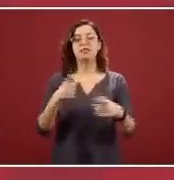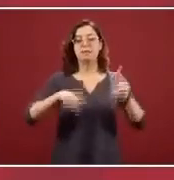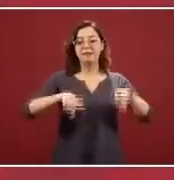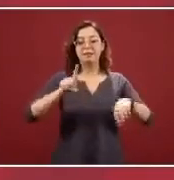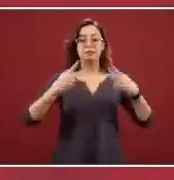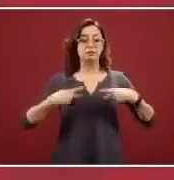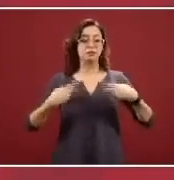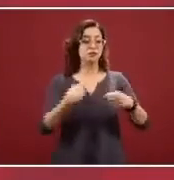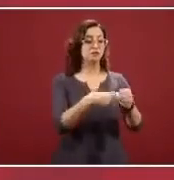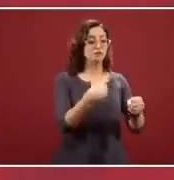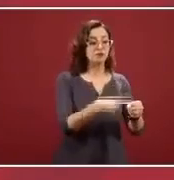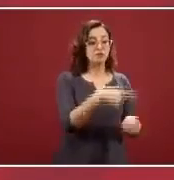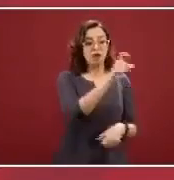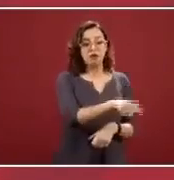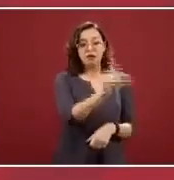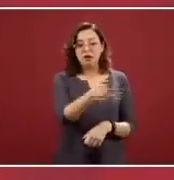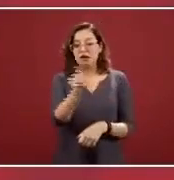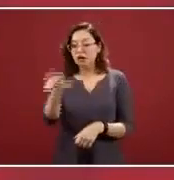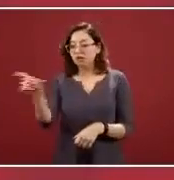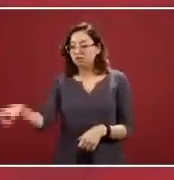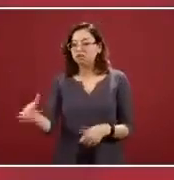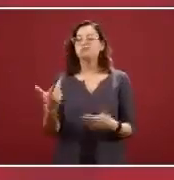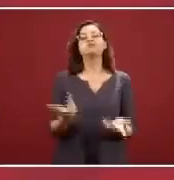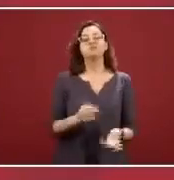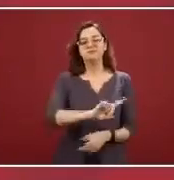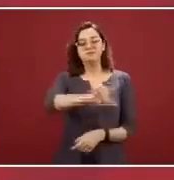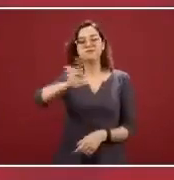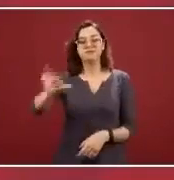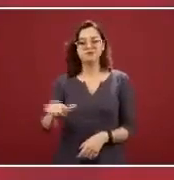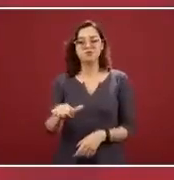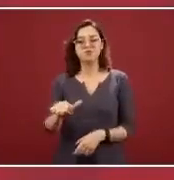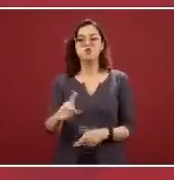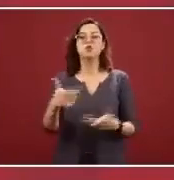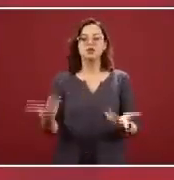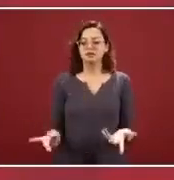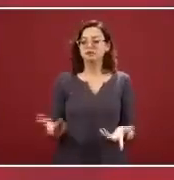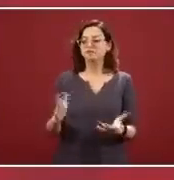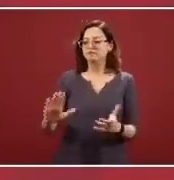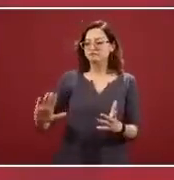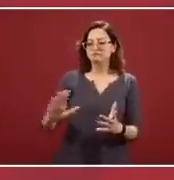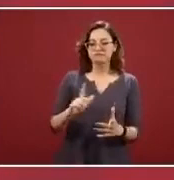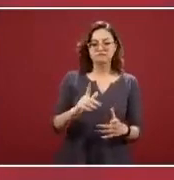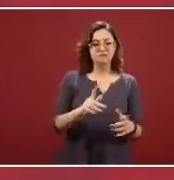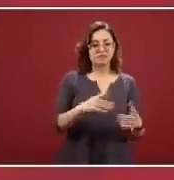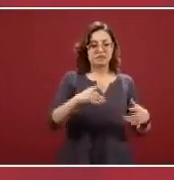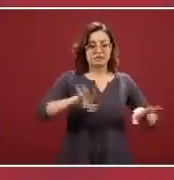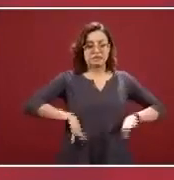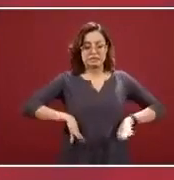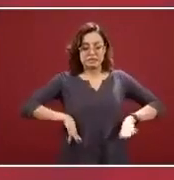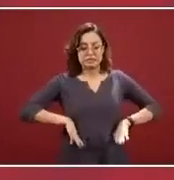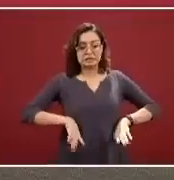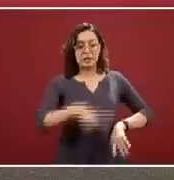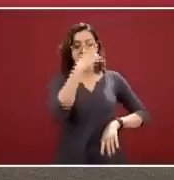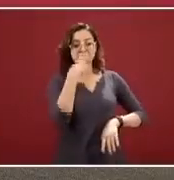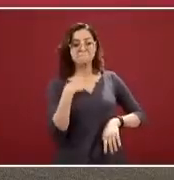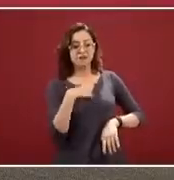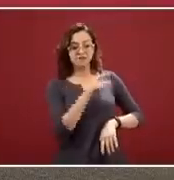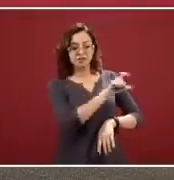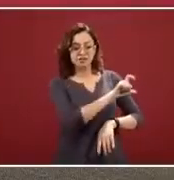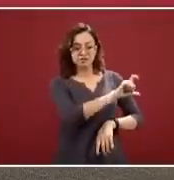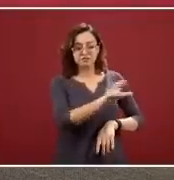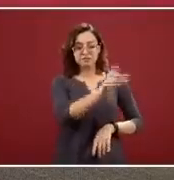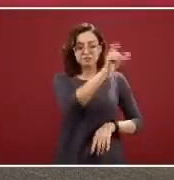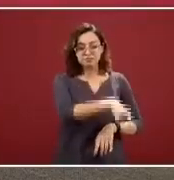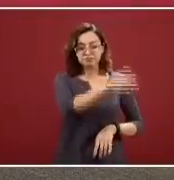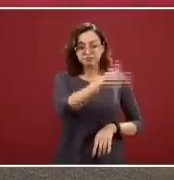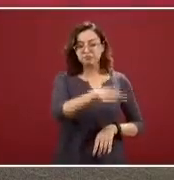tanto con esa información poder realizar también a la par una estimación de cuáles son las necesidades que se requieren para poder